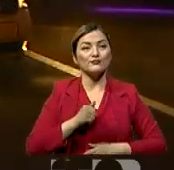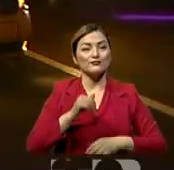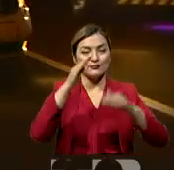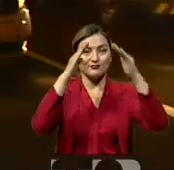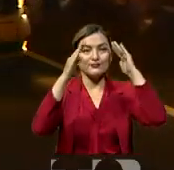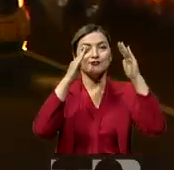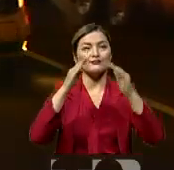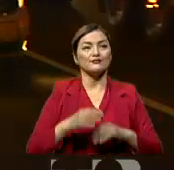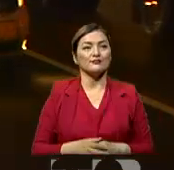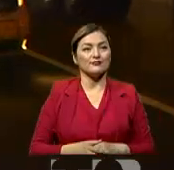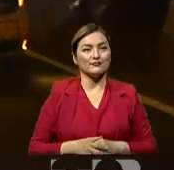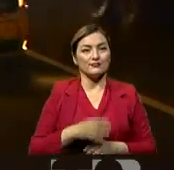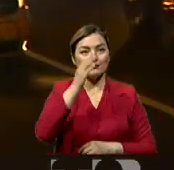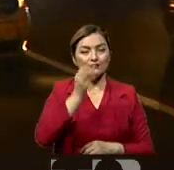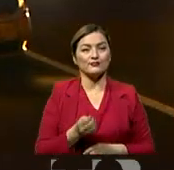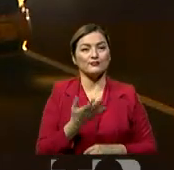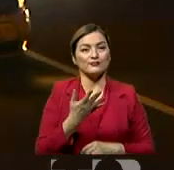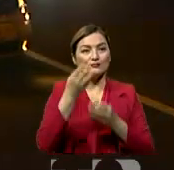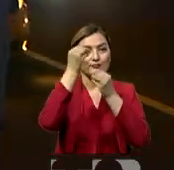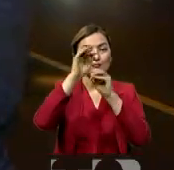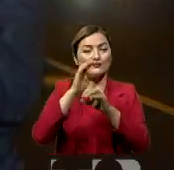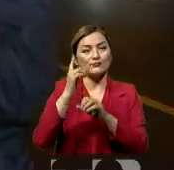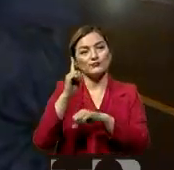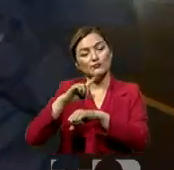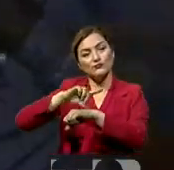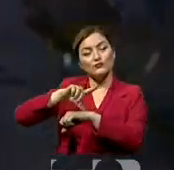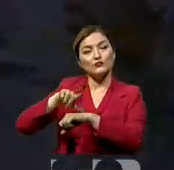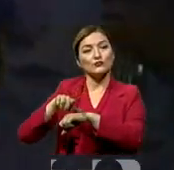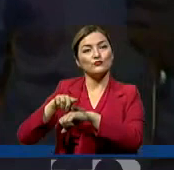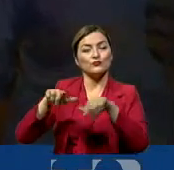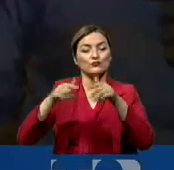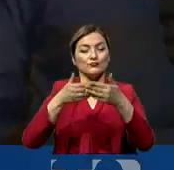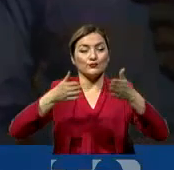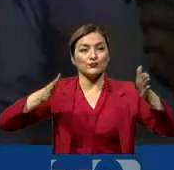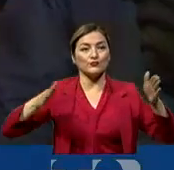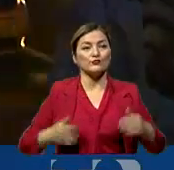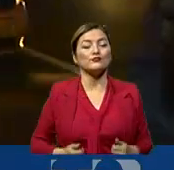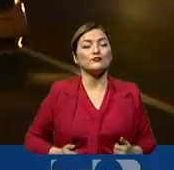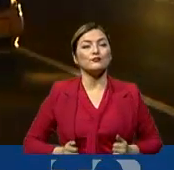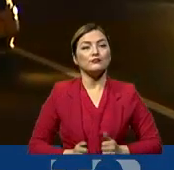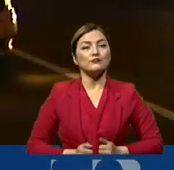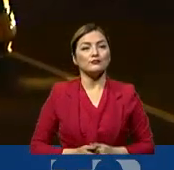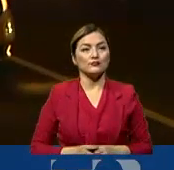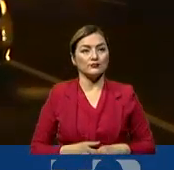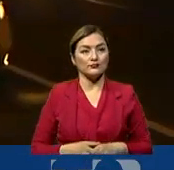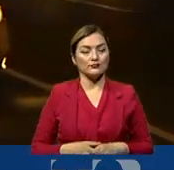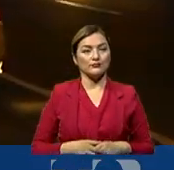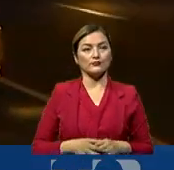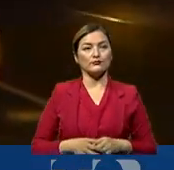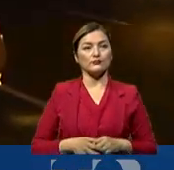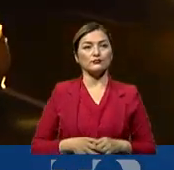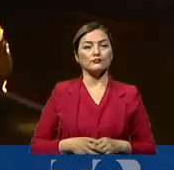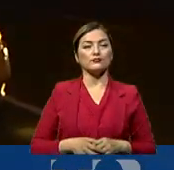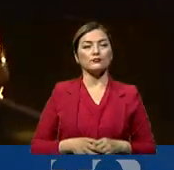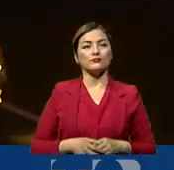Así es, contarte que hace un minuto nada más se abrió ya el espacio acá en la vía Loax Santo Domingo. Ya los autos